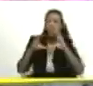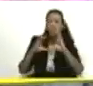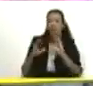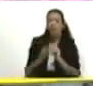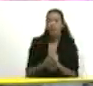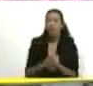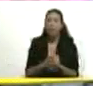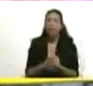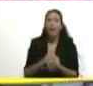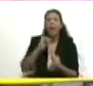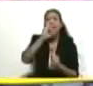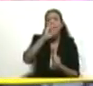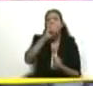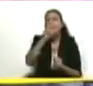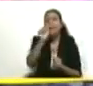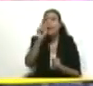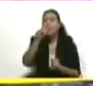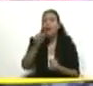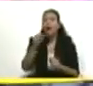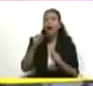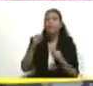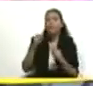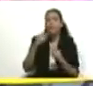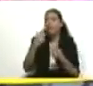con Iván Pérez Rossi y con Pacheco, entre otros.